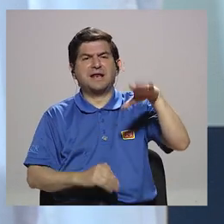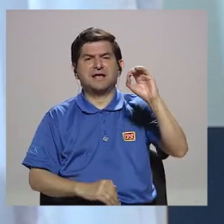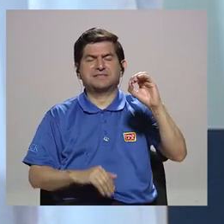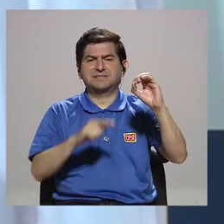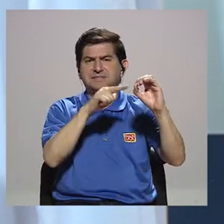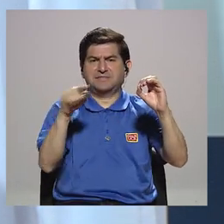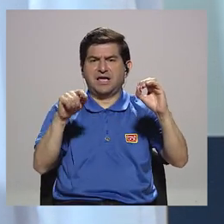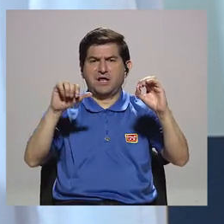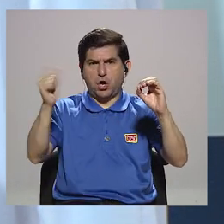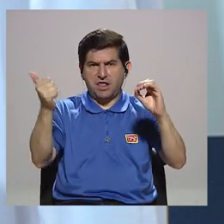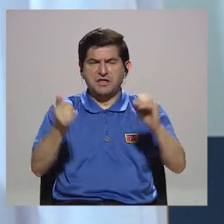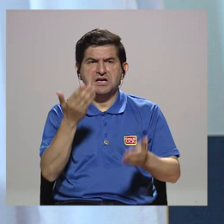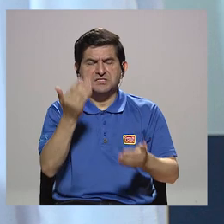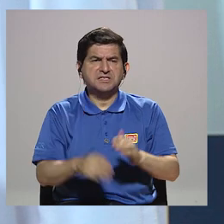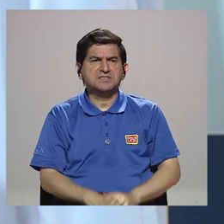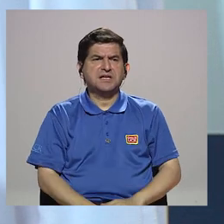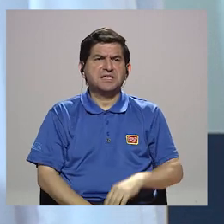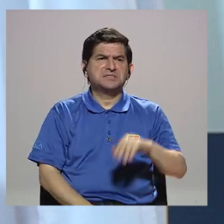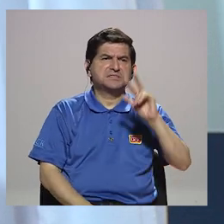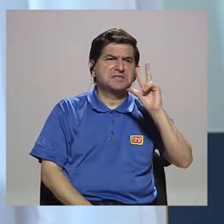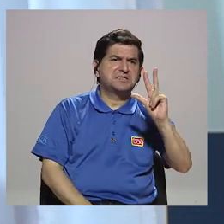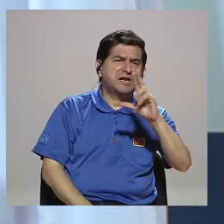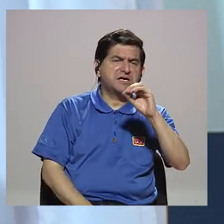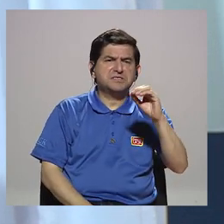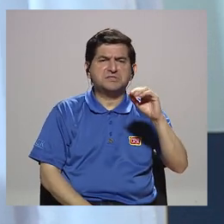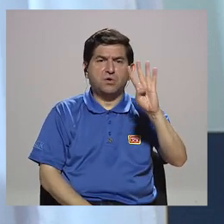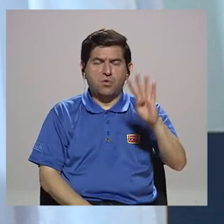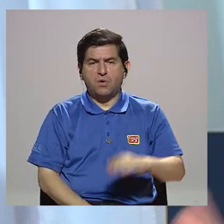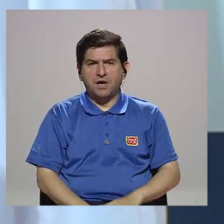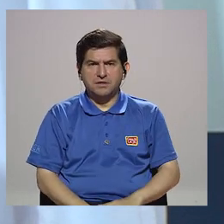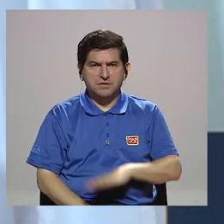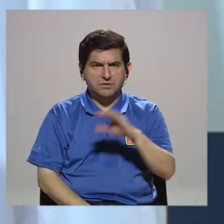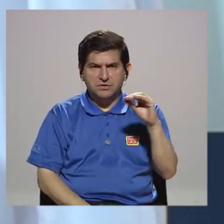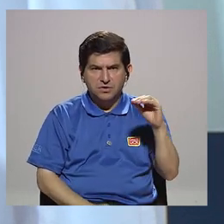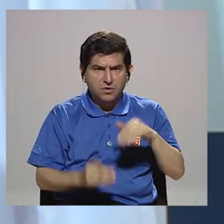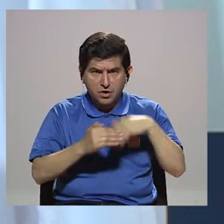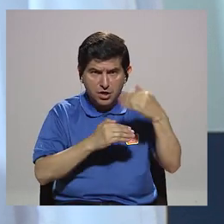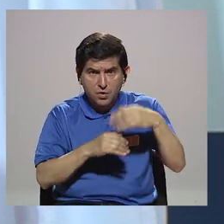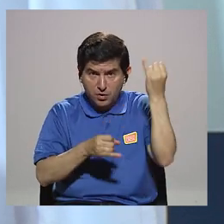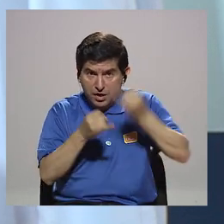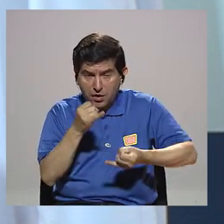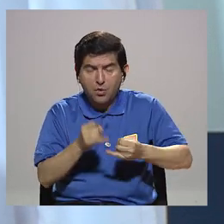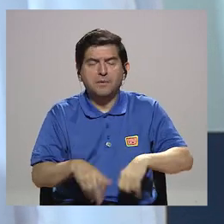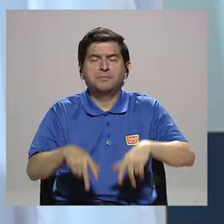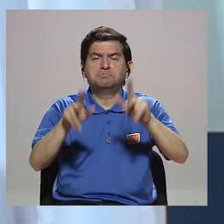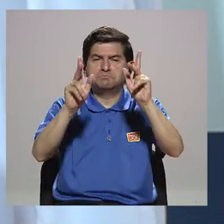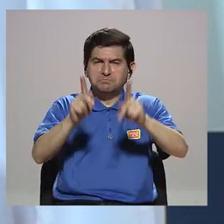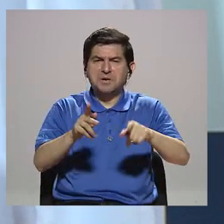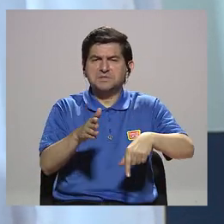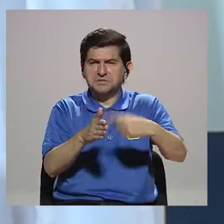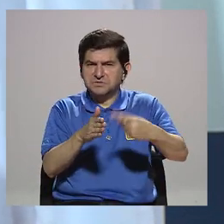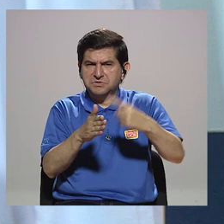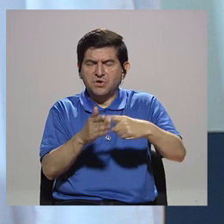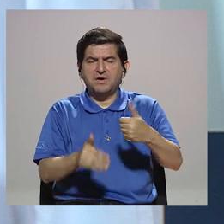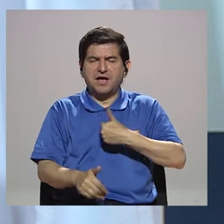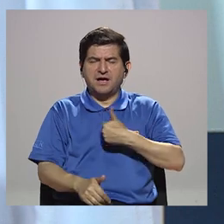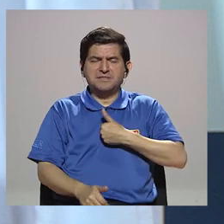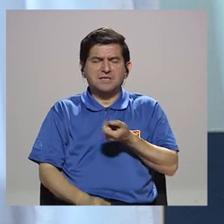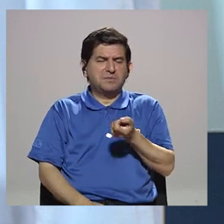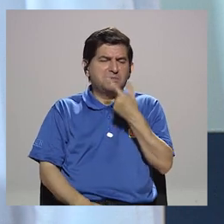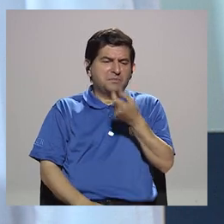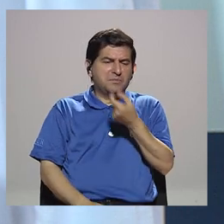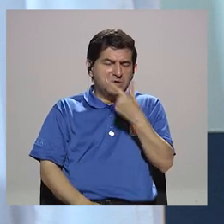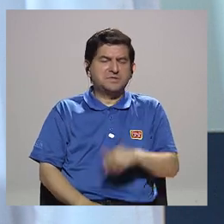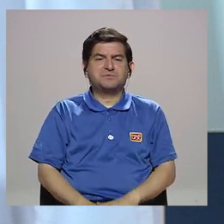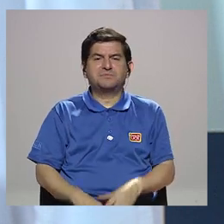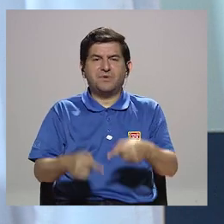de 0 a 10, yo diría que el promedio es 3, 4. Ajá. Y se quita, o sea, y el dolor pasa. Y el paciente muchas veces se